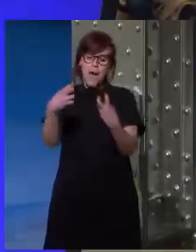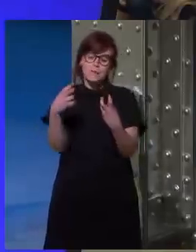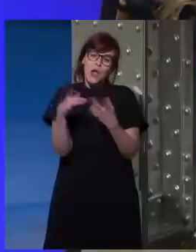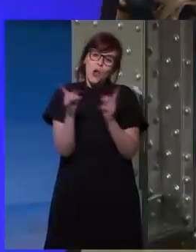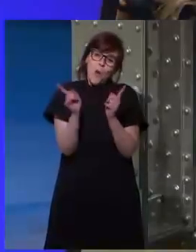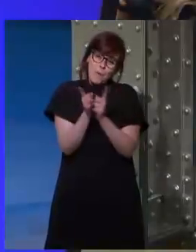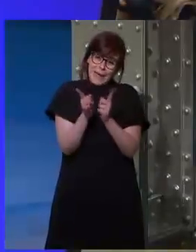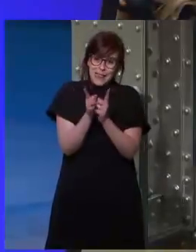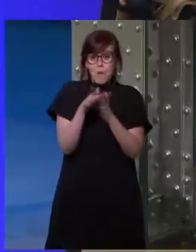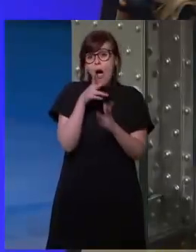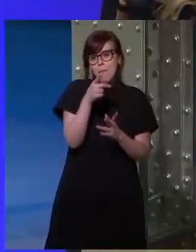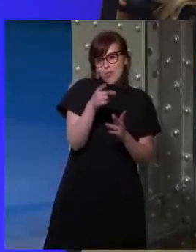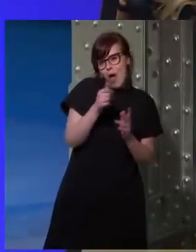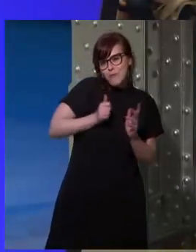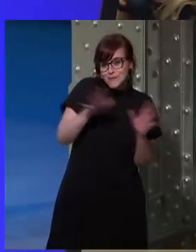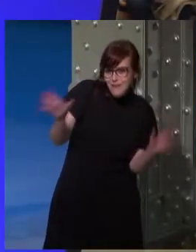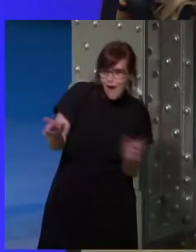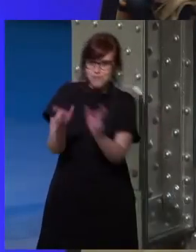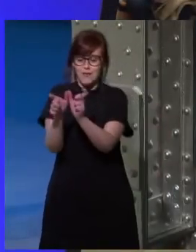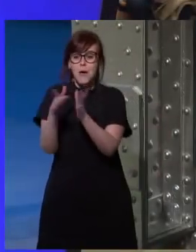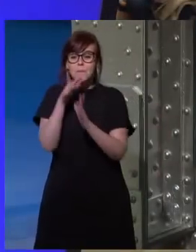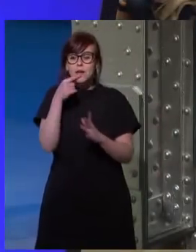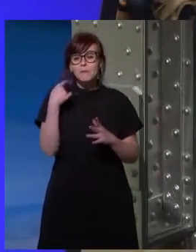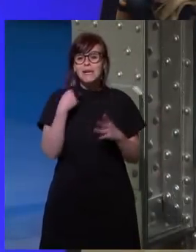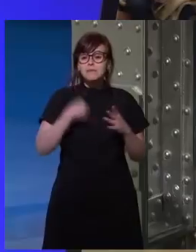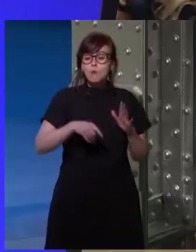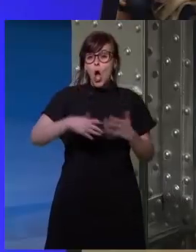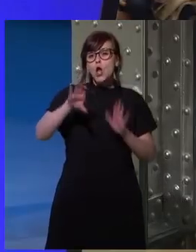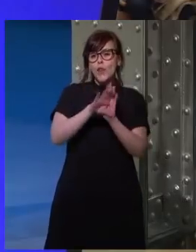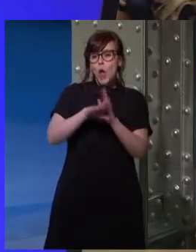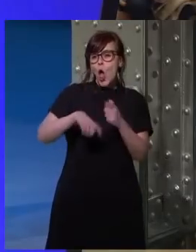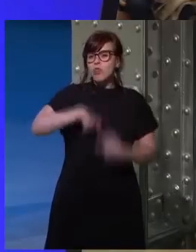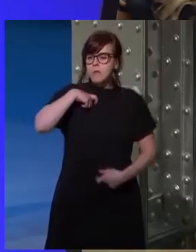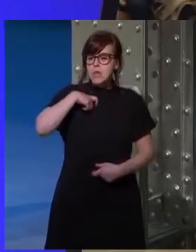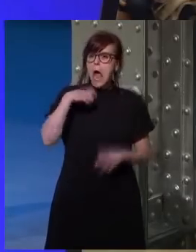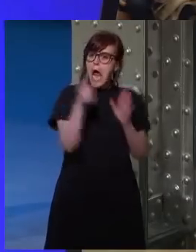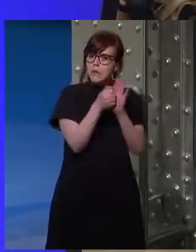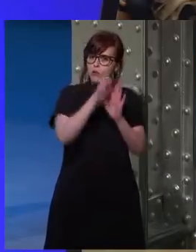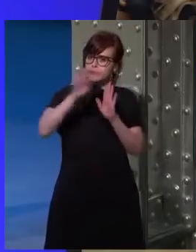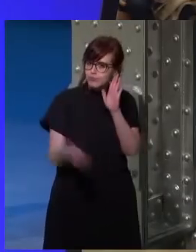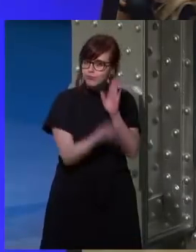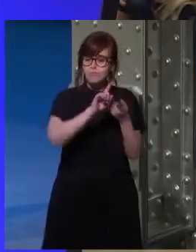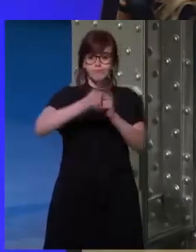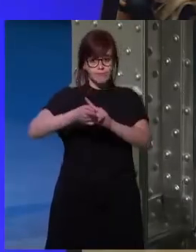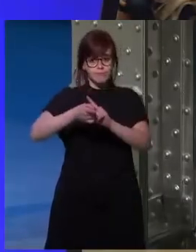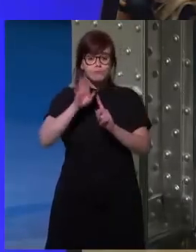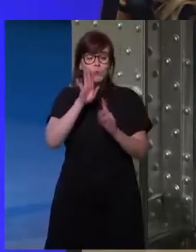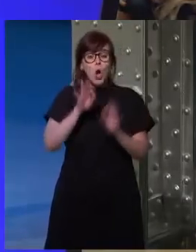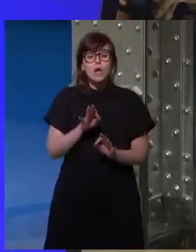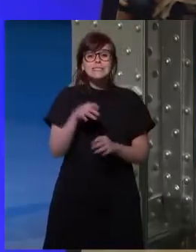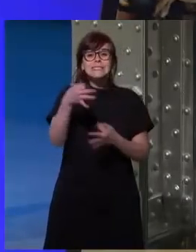reforma muy modesta, pero cambió 66 artículos del Código Civil, entre ellos, por ejemplo, que lo que siempre se había conocido como